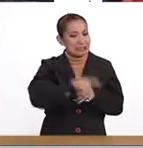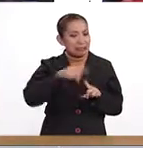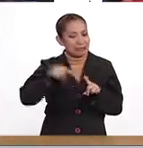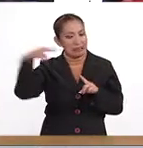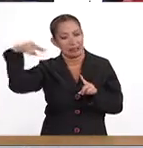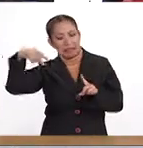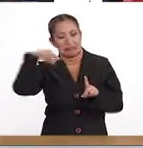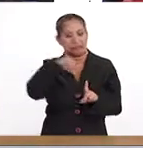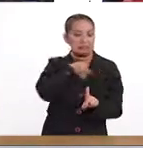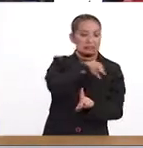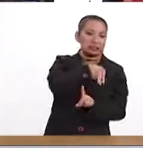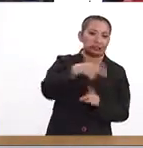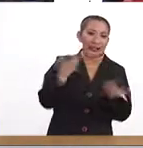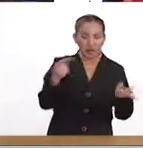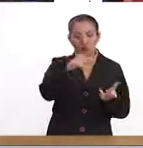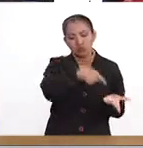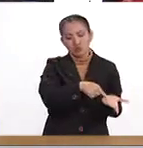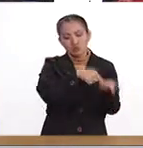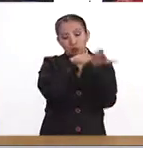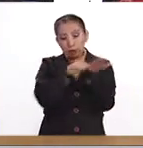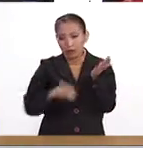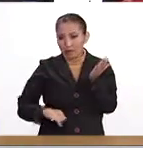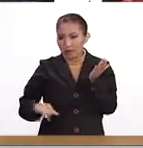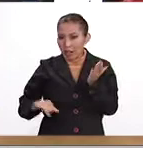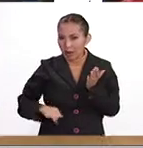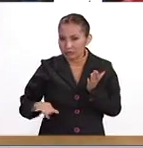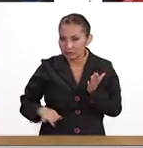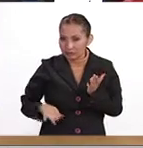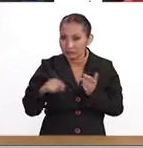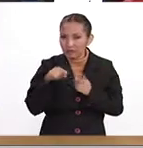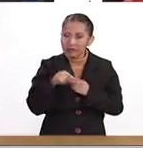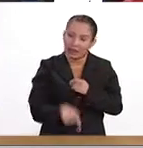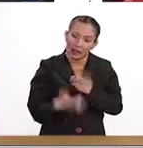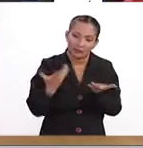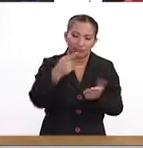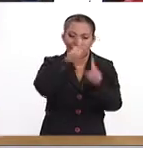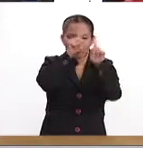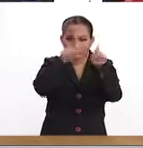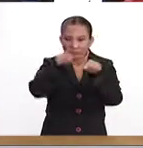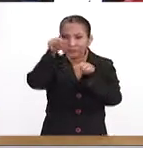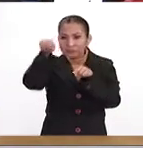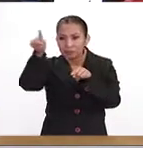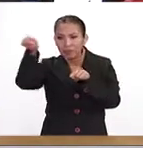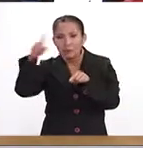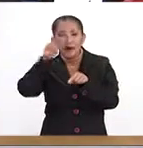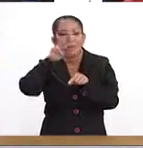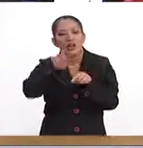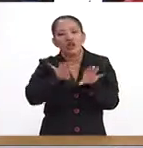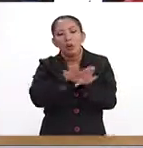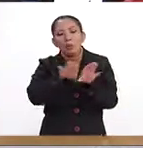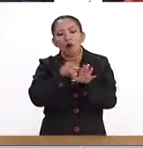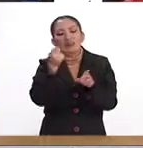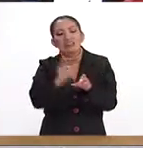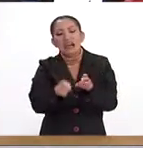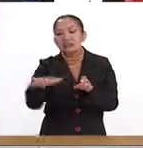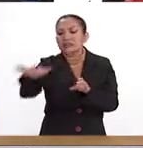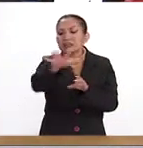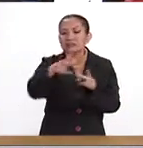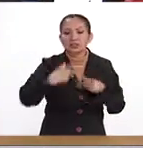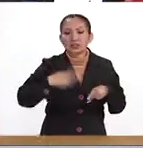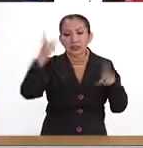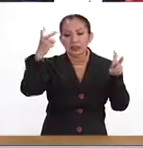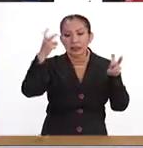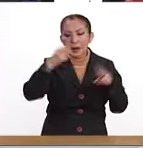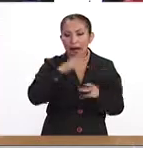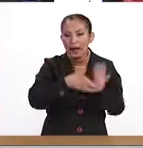distintas matices, y justamente tú nos traes unas interesantísimas láminas que estaremos viendo en televisión para ver cómo se comporta la sociedad mexicana ante